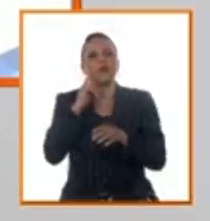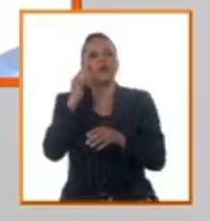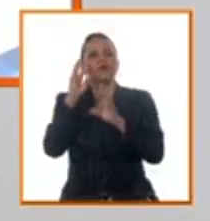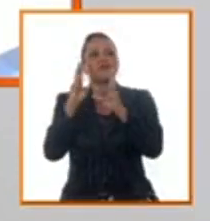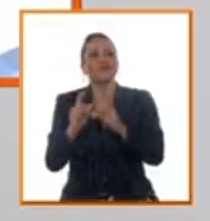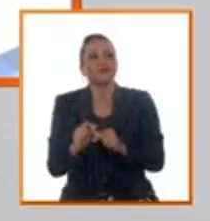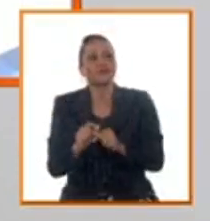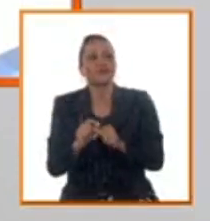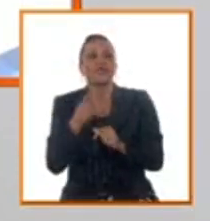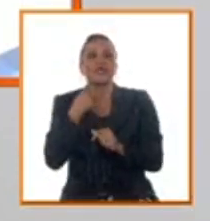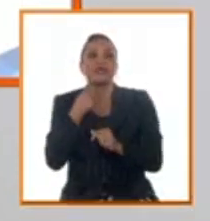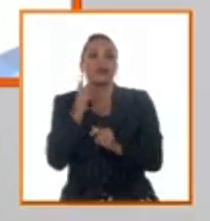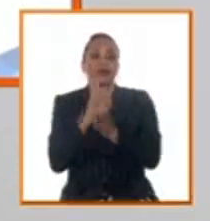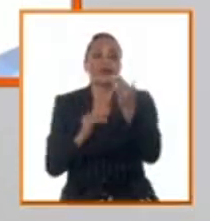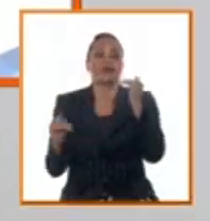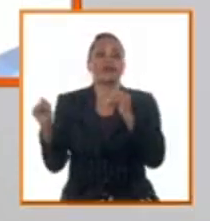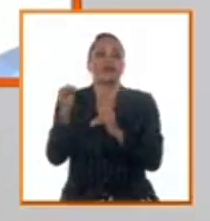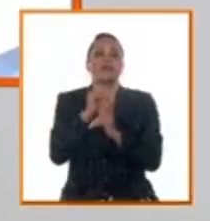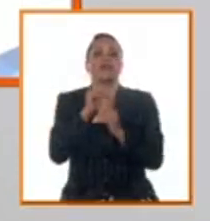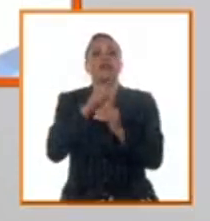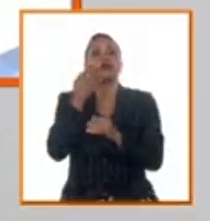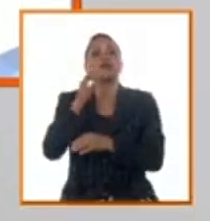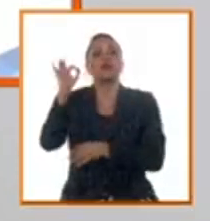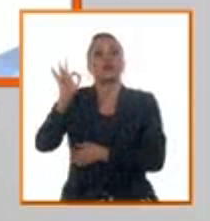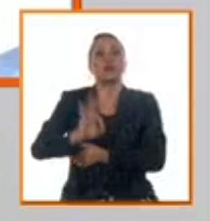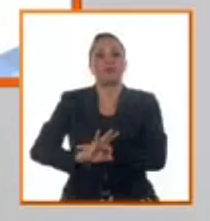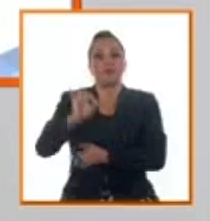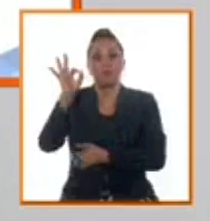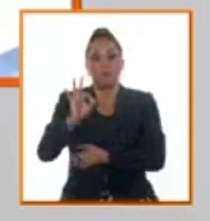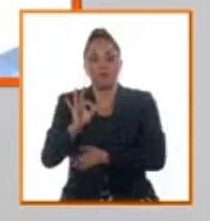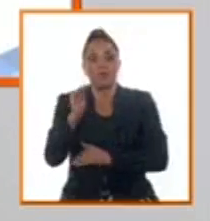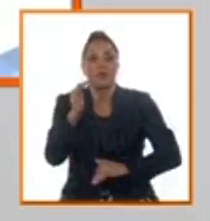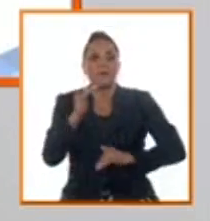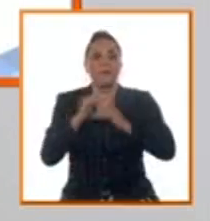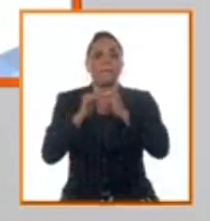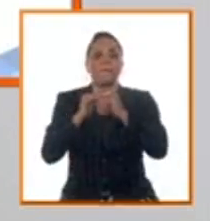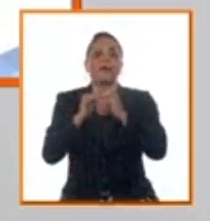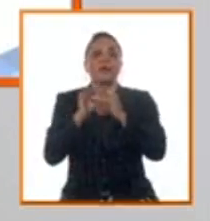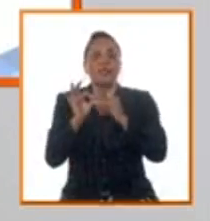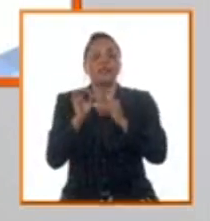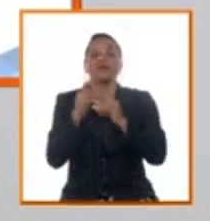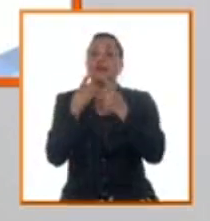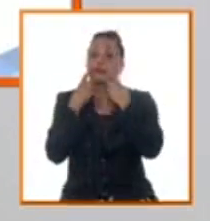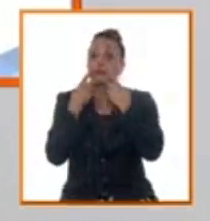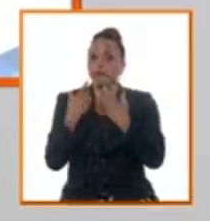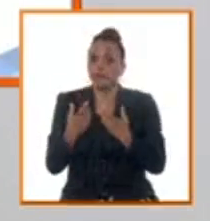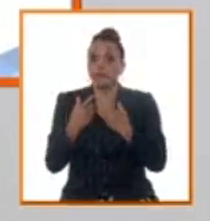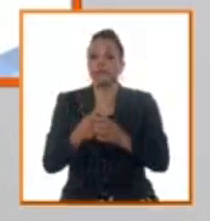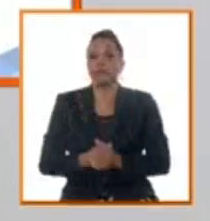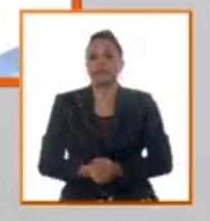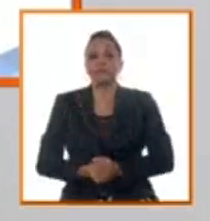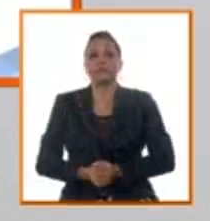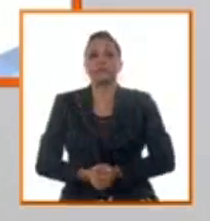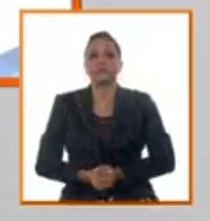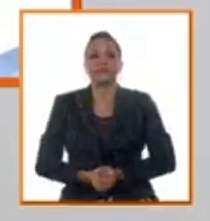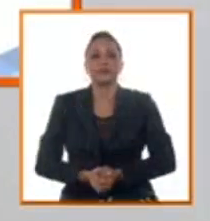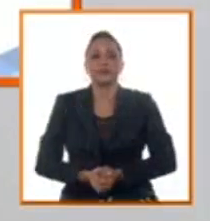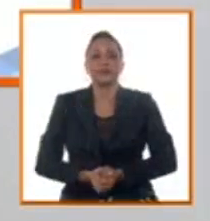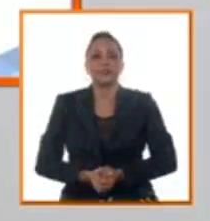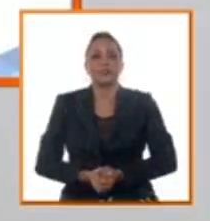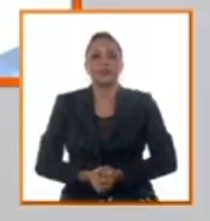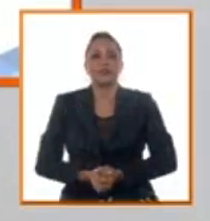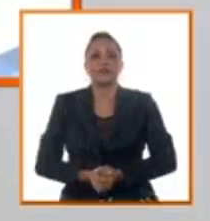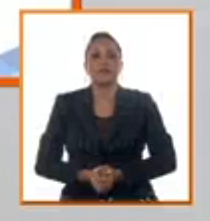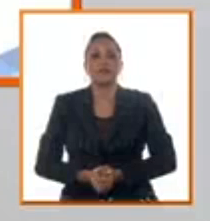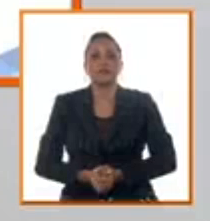los registros a nivel de promedio provincial alcancen valores máximos, pues eso también es un indicador que da una